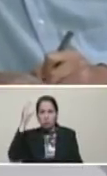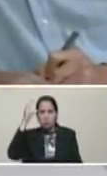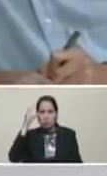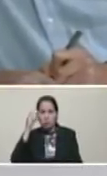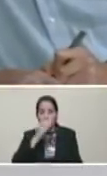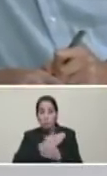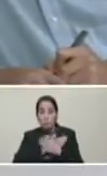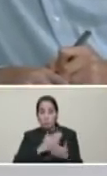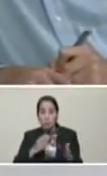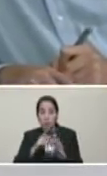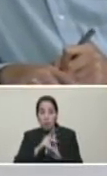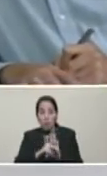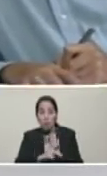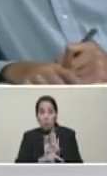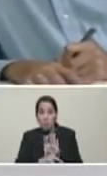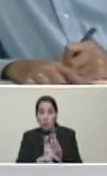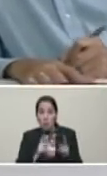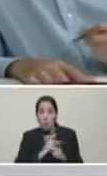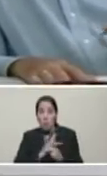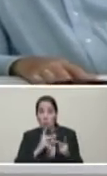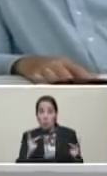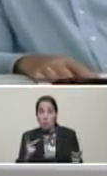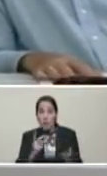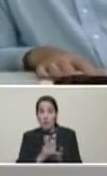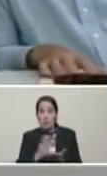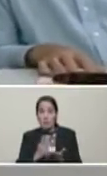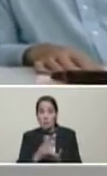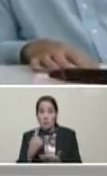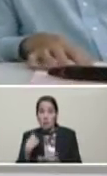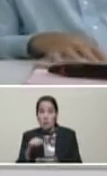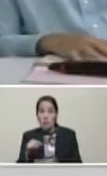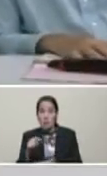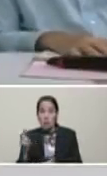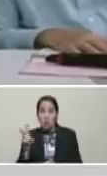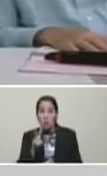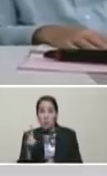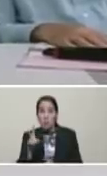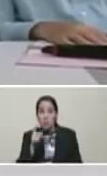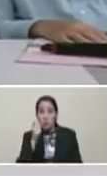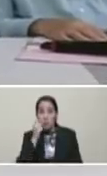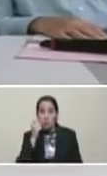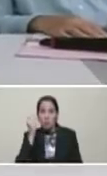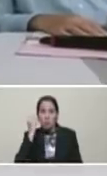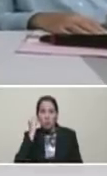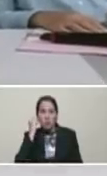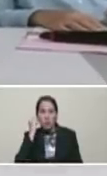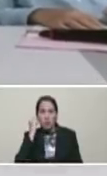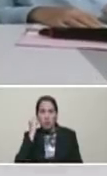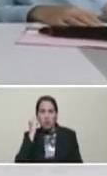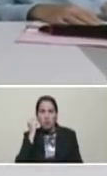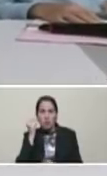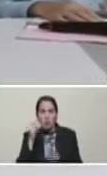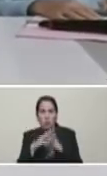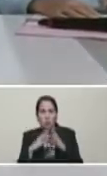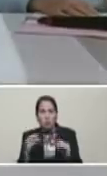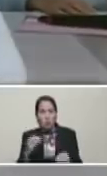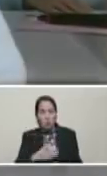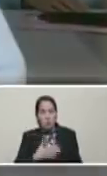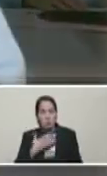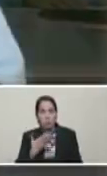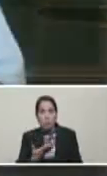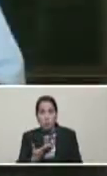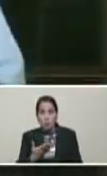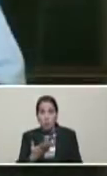esa voluntad gigantesca que tenemos los venezolanos y las venezolanas todo se puede